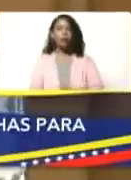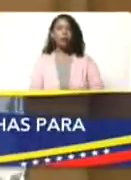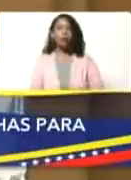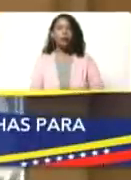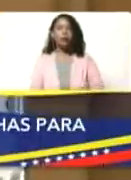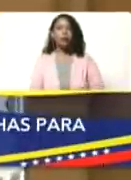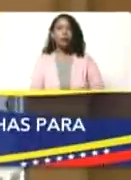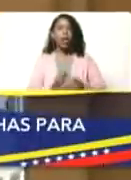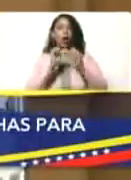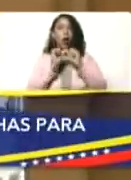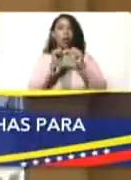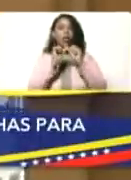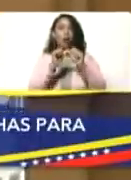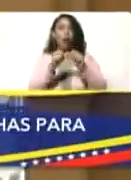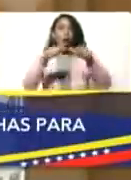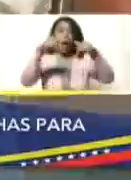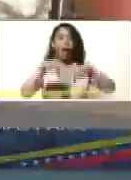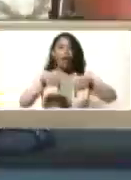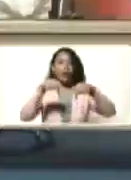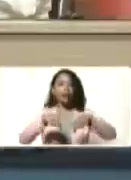y seguiremos en estas